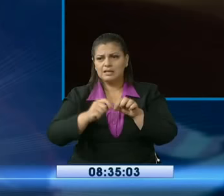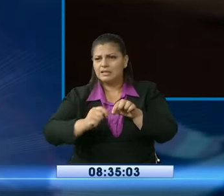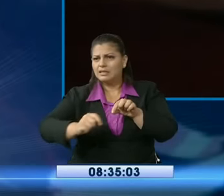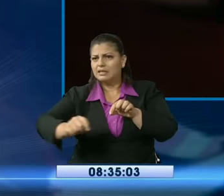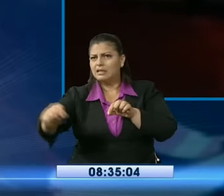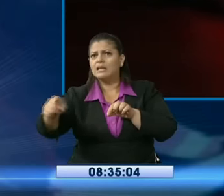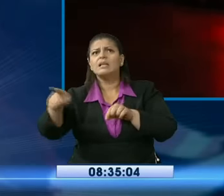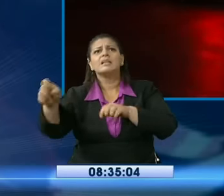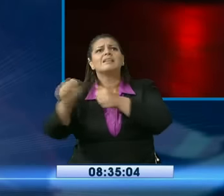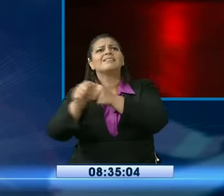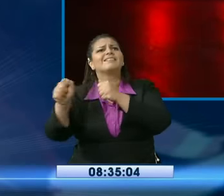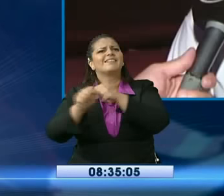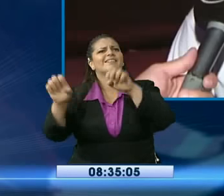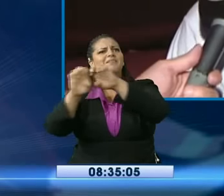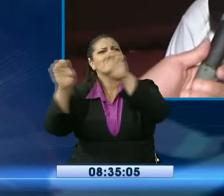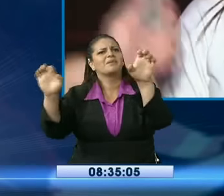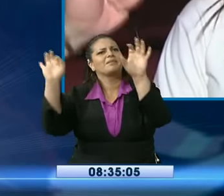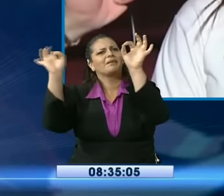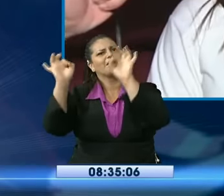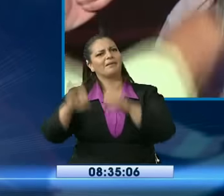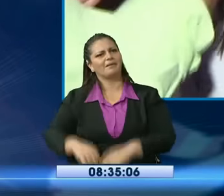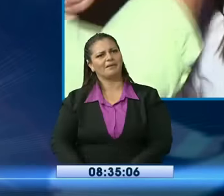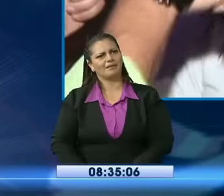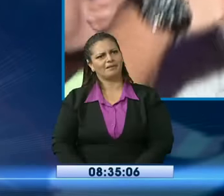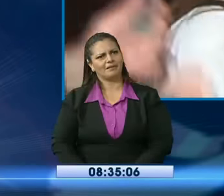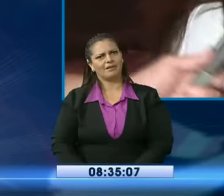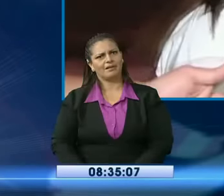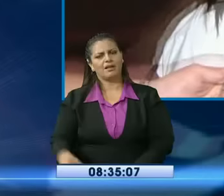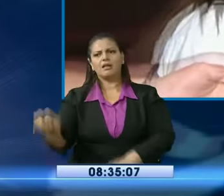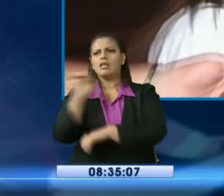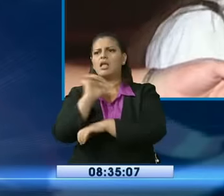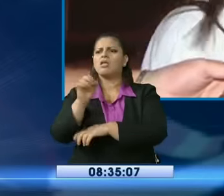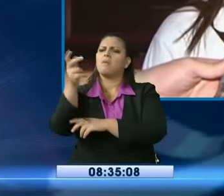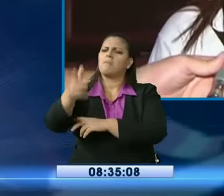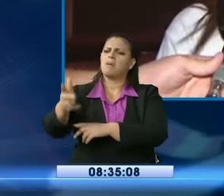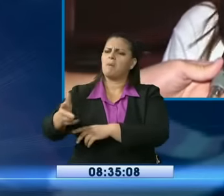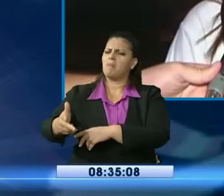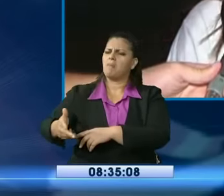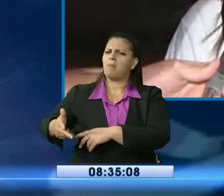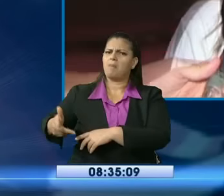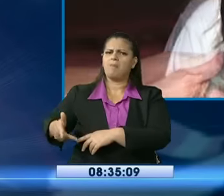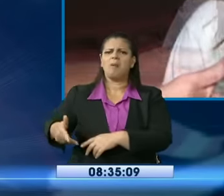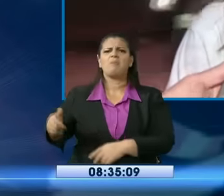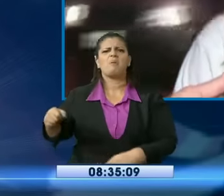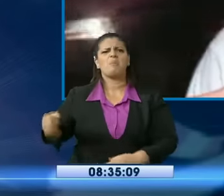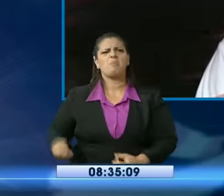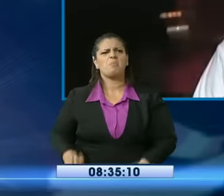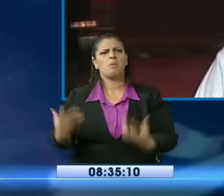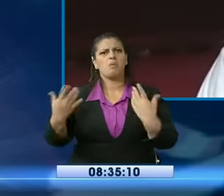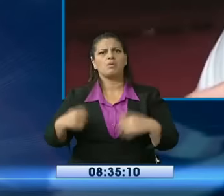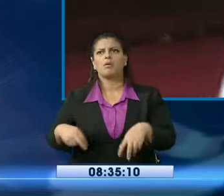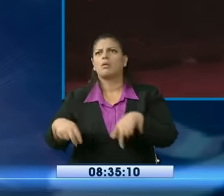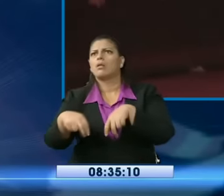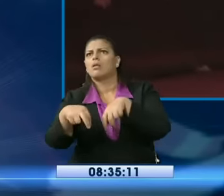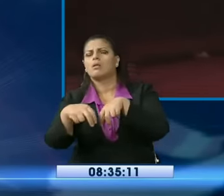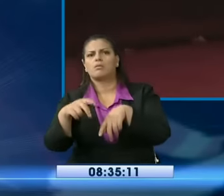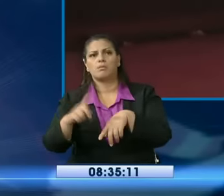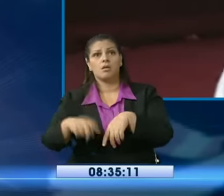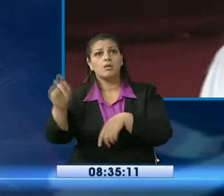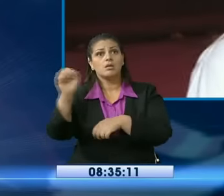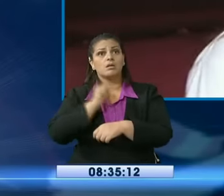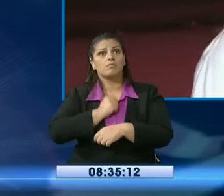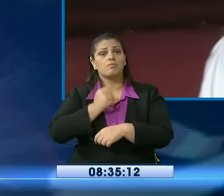de la eléctrica de Guayaquil y aquí ponen los carros en las calles, obstaculizan el tránsito, pero no ponen luces. Obstaculizan el tránsito, para eso sí sirve.